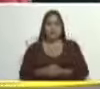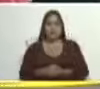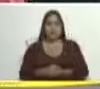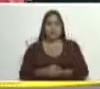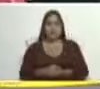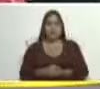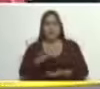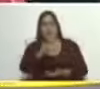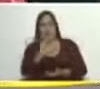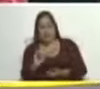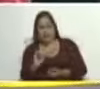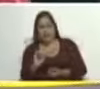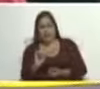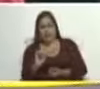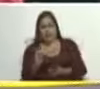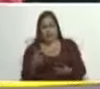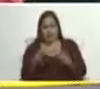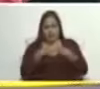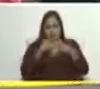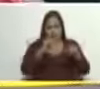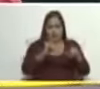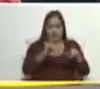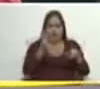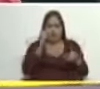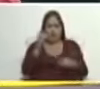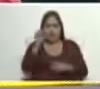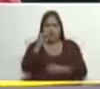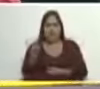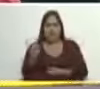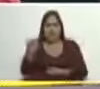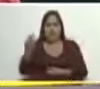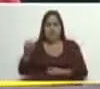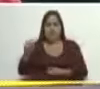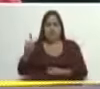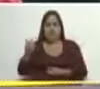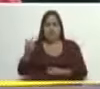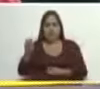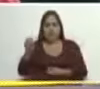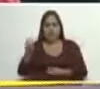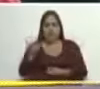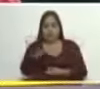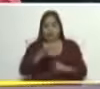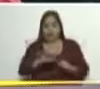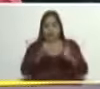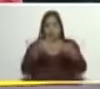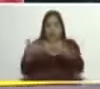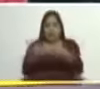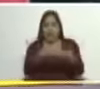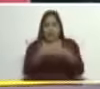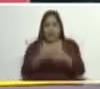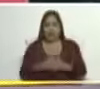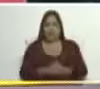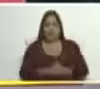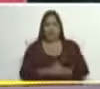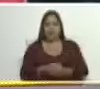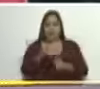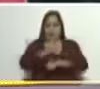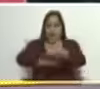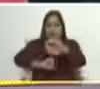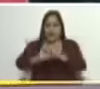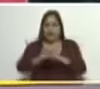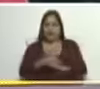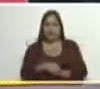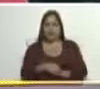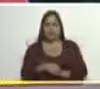30 con él. Y ahí se inició el combate. Ahí se inició la batalla. Aquí,